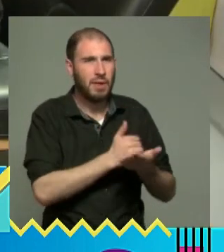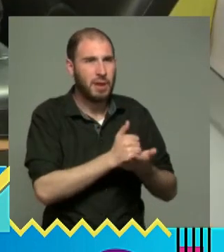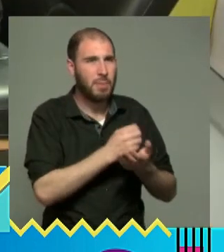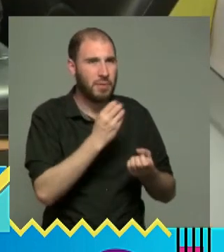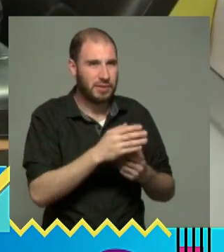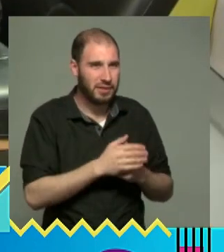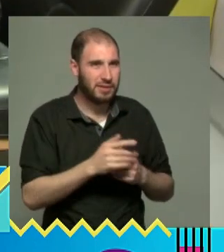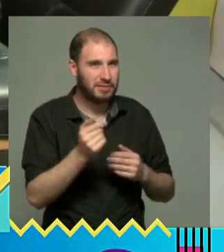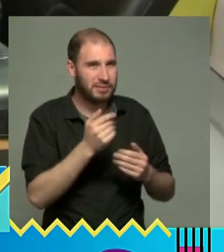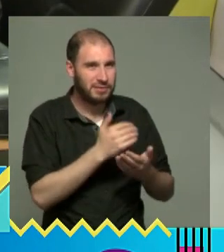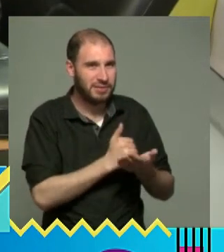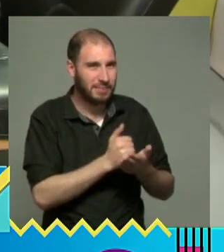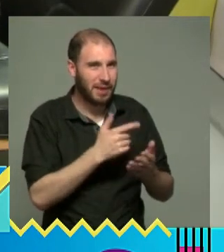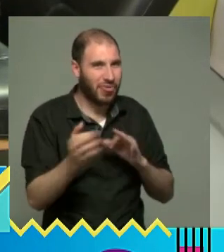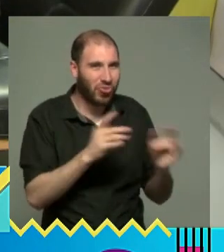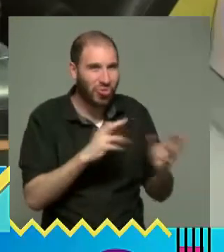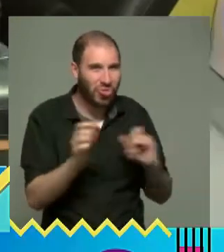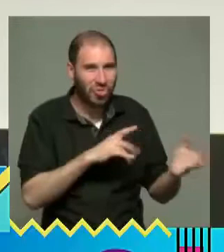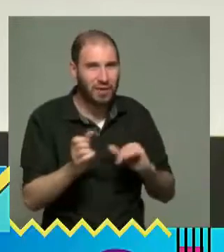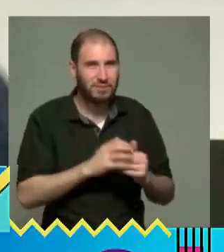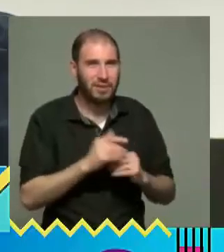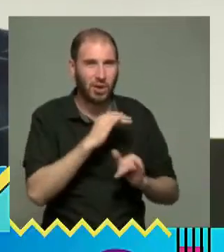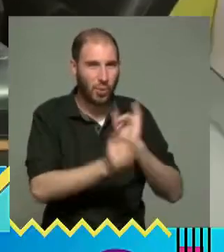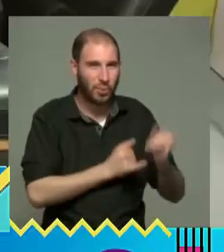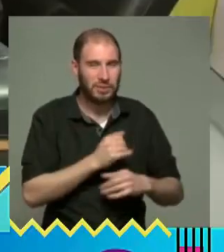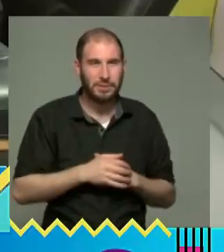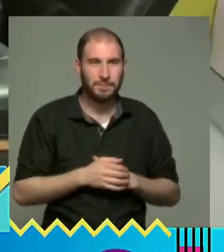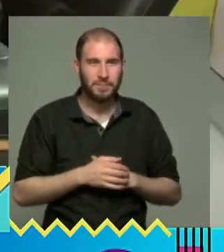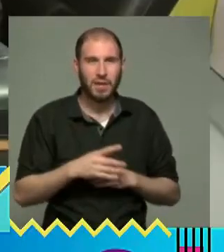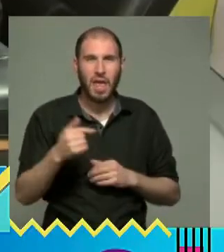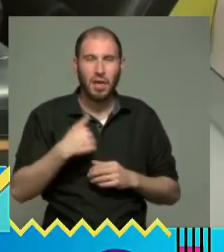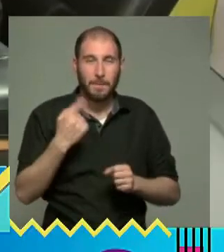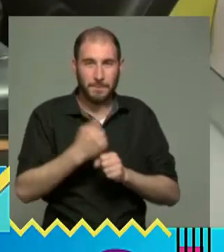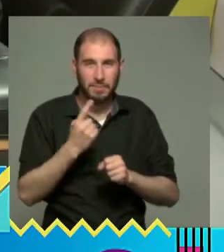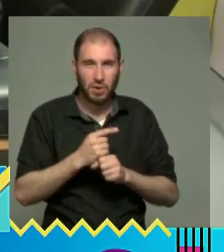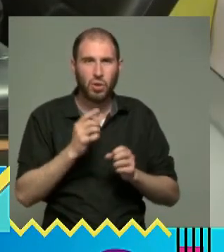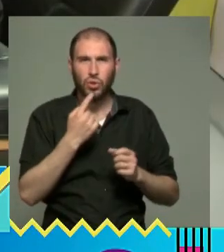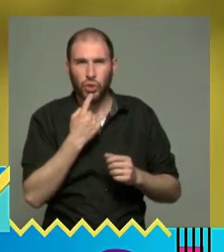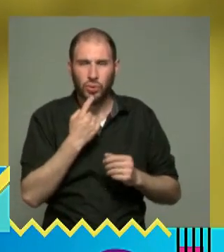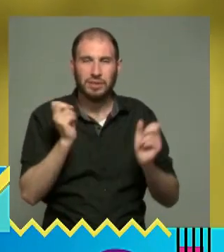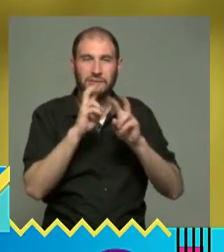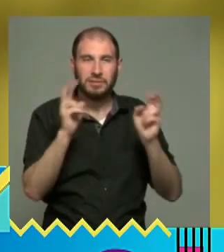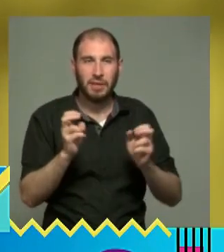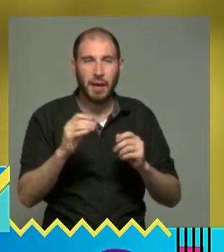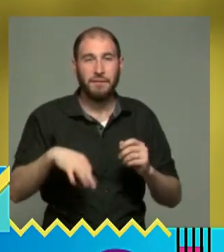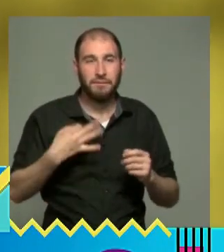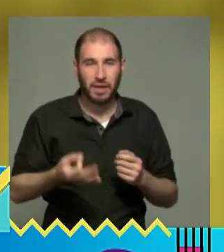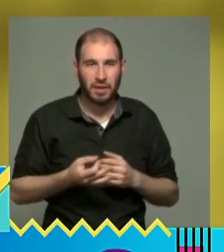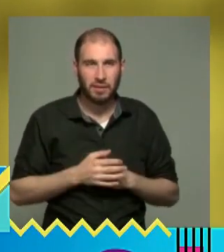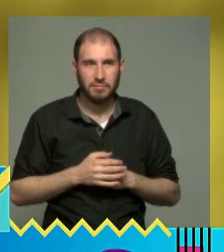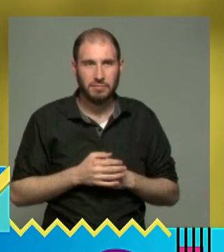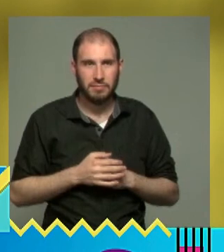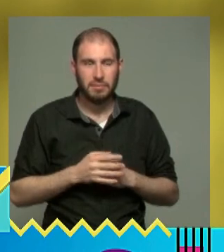mirando. Está levantando la mano y Tiene algo para decir, Noelia. Sí, no, yo primero poner en cuestionamiento este concepto de vida desde